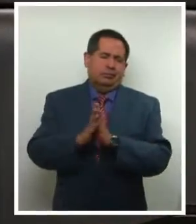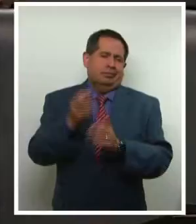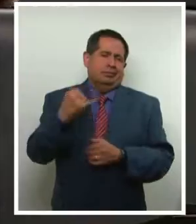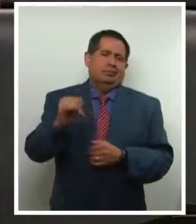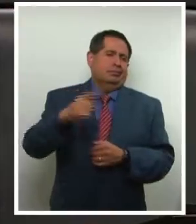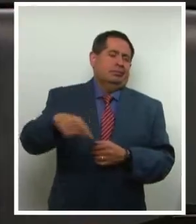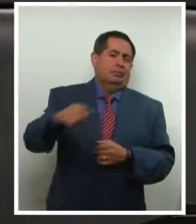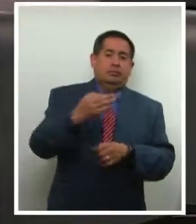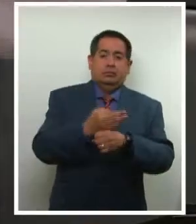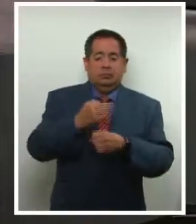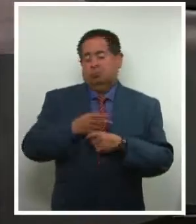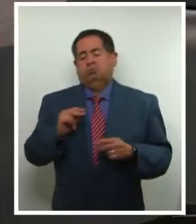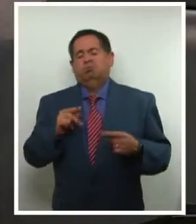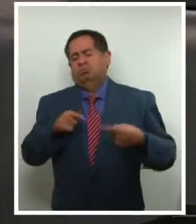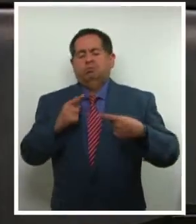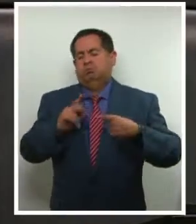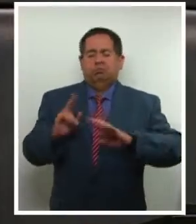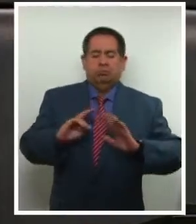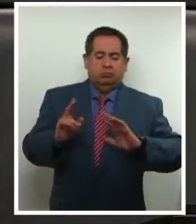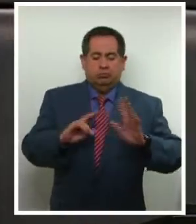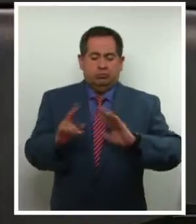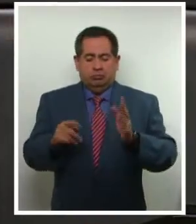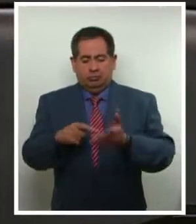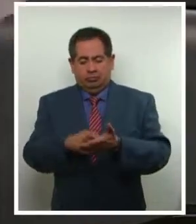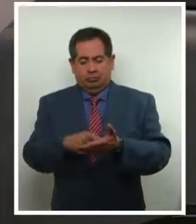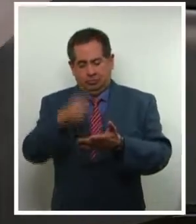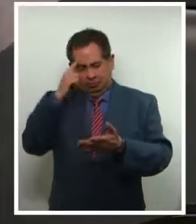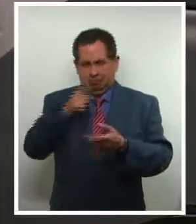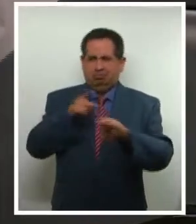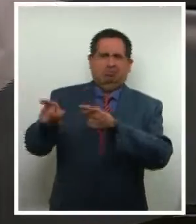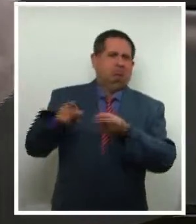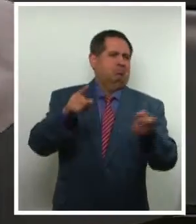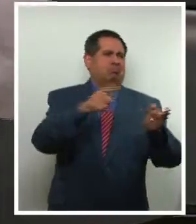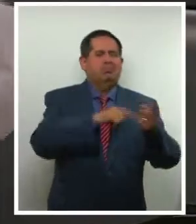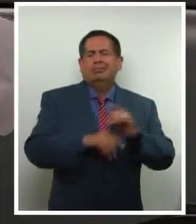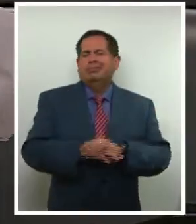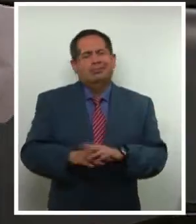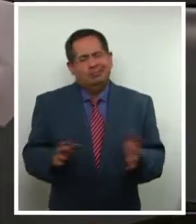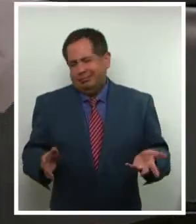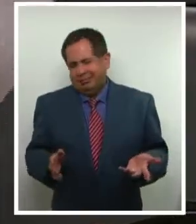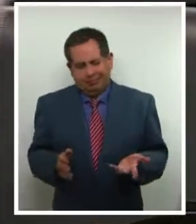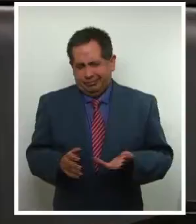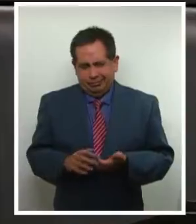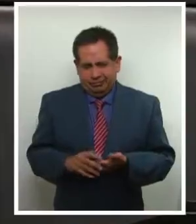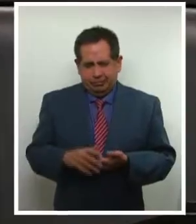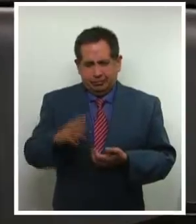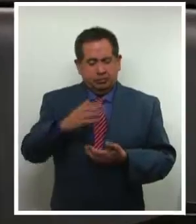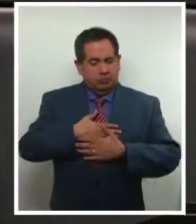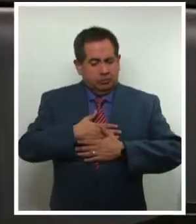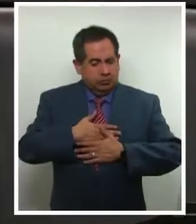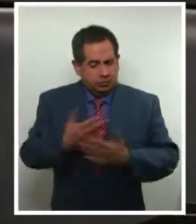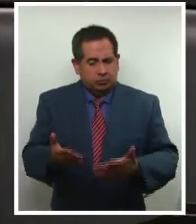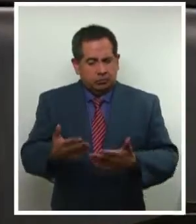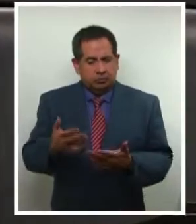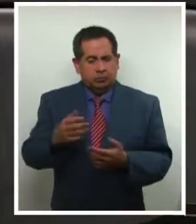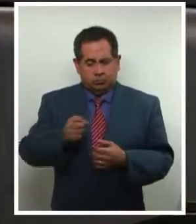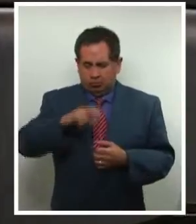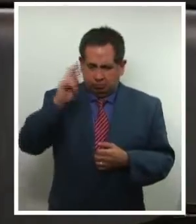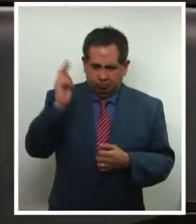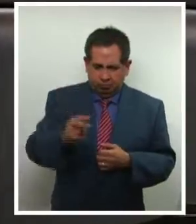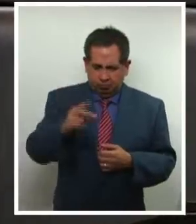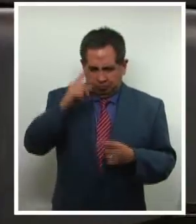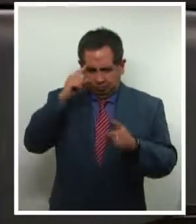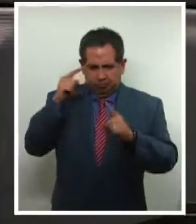compañeras, que en este momento pensáramos que esto es para atacar a alguien en particular. Yo lo digo con el más sincero